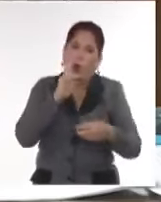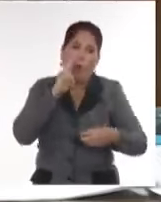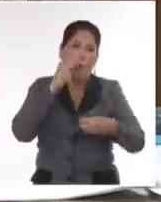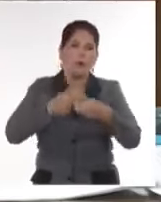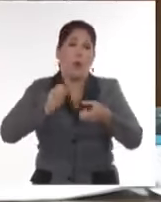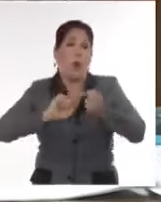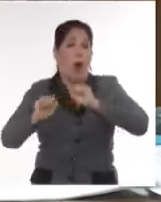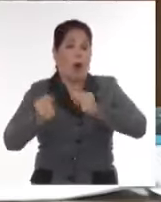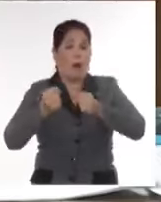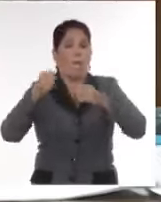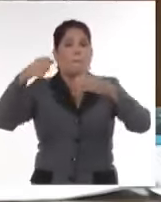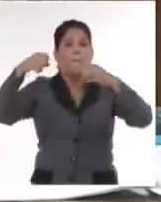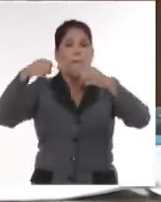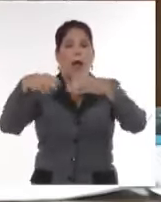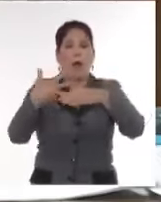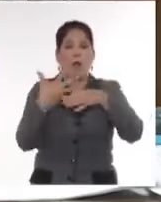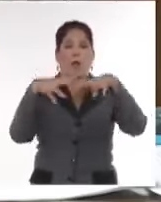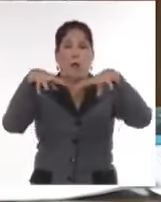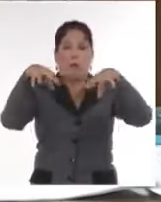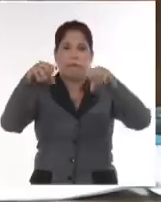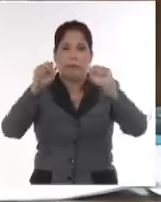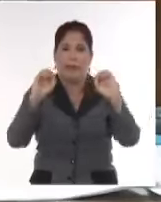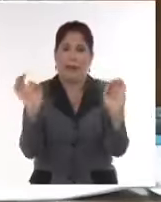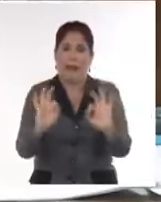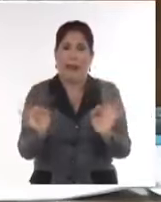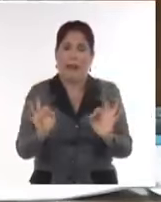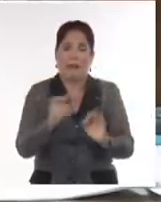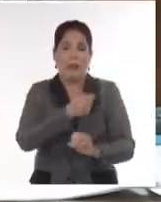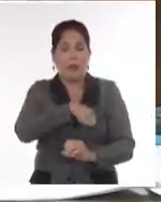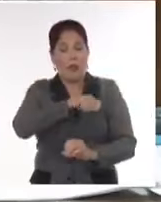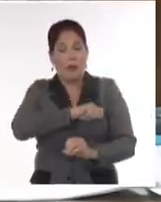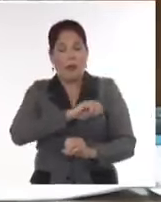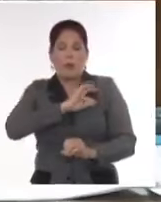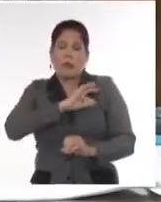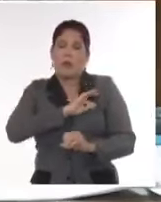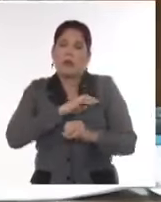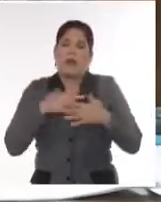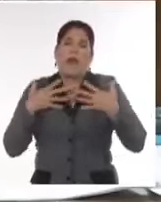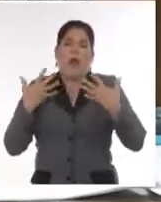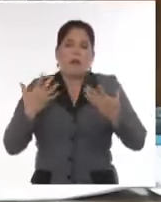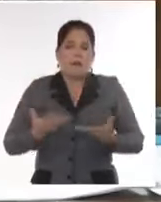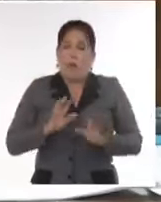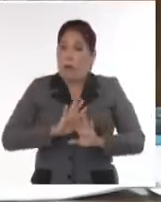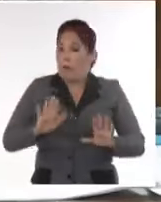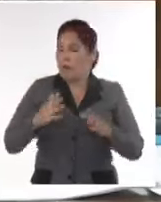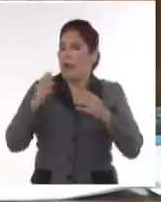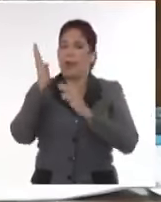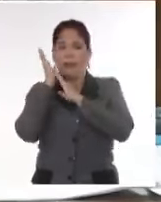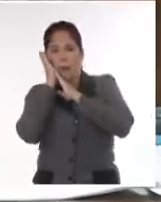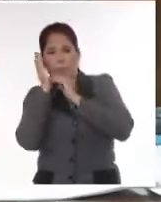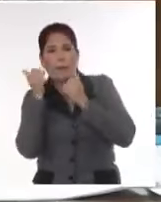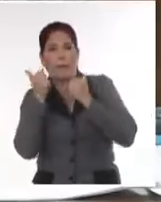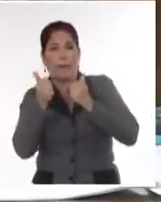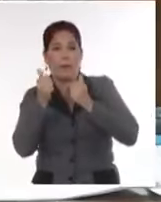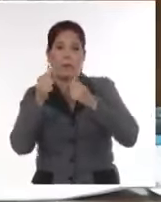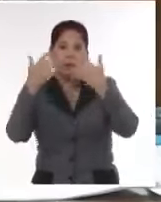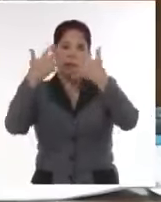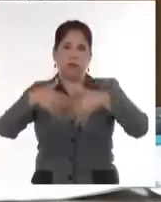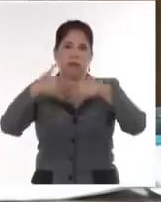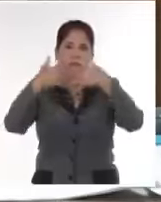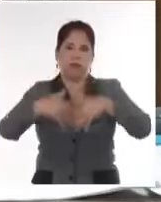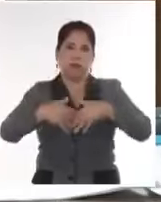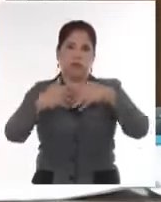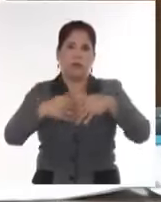de la madrugada, cerrar la madrugada y que el pueblo pueda descansar, porque estamos conscientes de lo que está sucediendo. Estamos conscientes de que